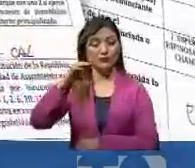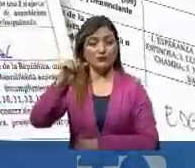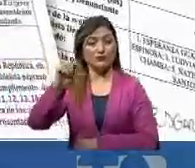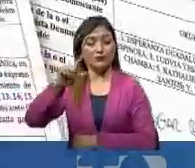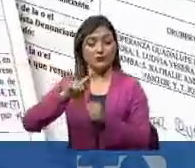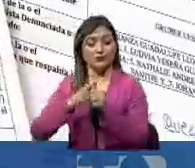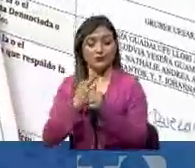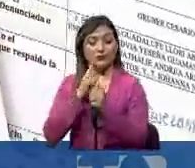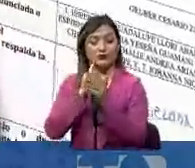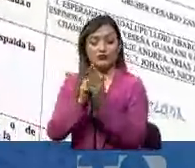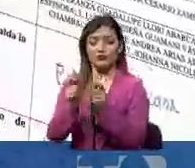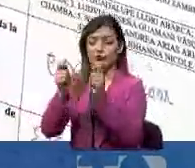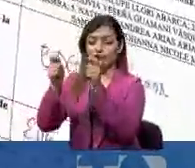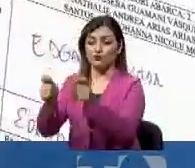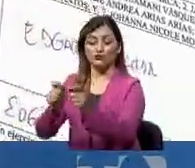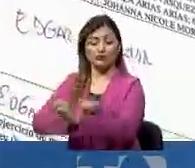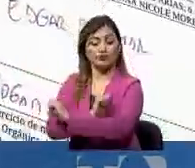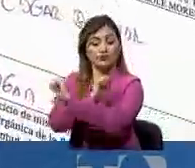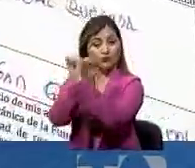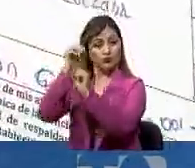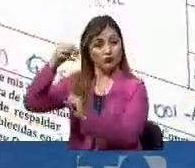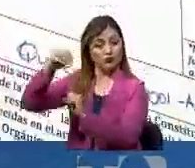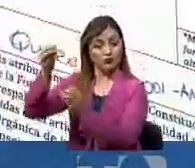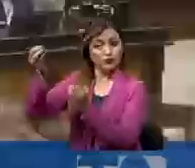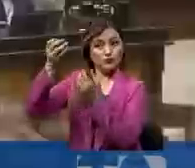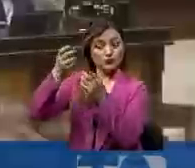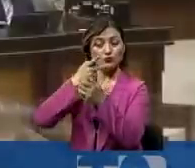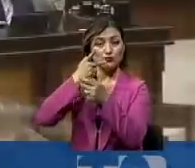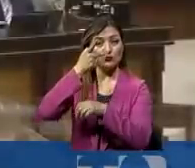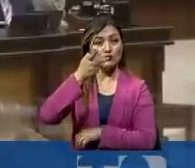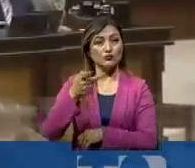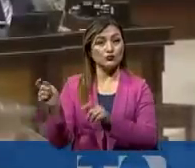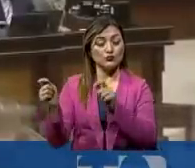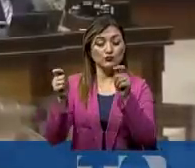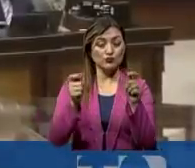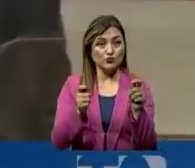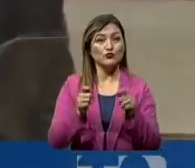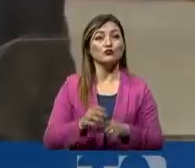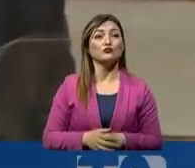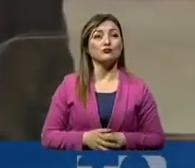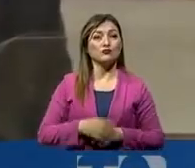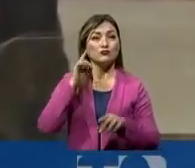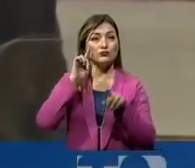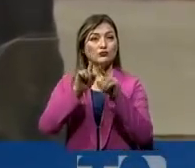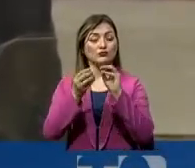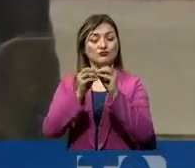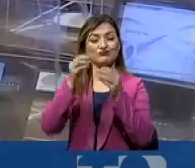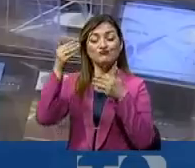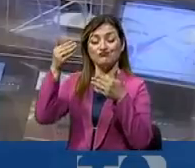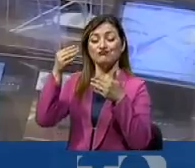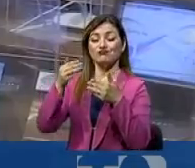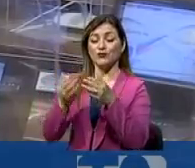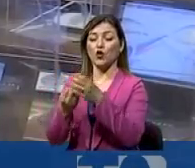ser presentado, pero apenas la mañana de este miércoles se hizo público. Con él se demostraría que ya hay un consenso entre las bancadas para